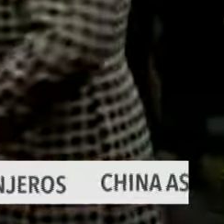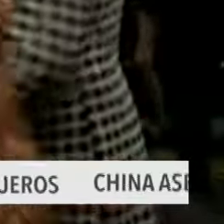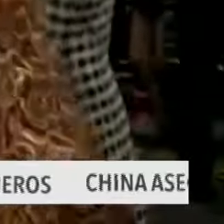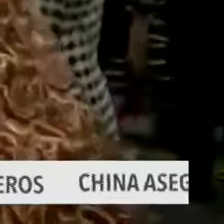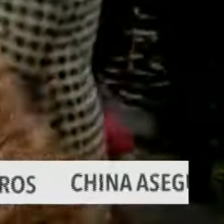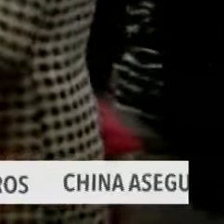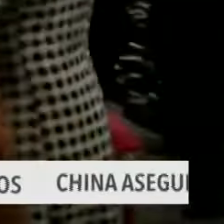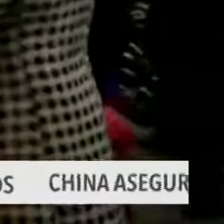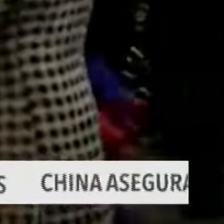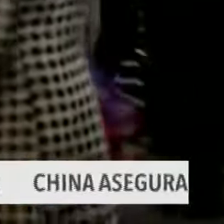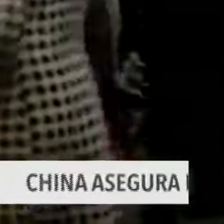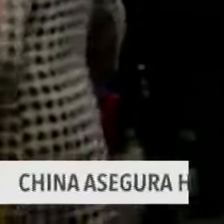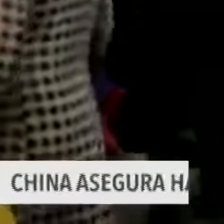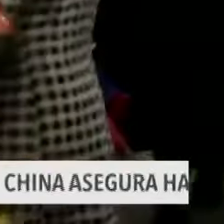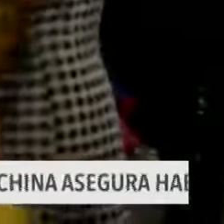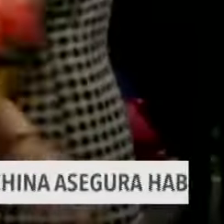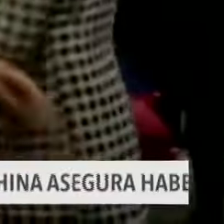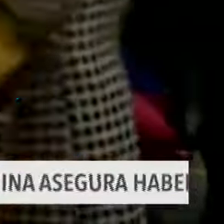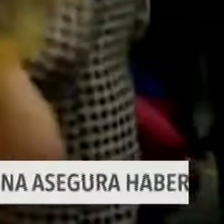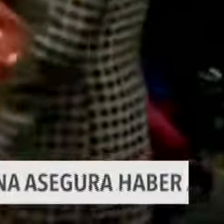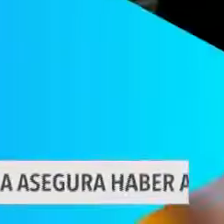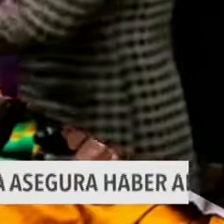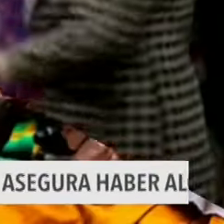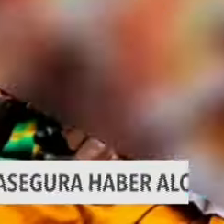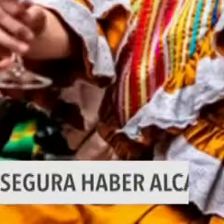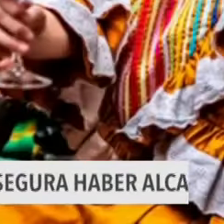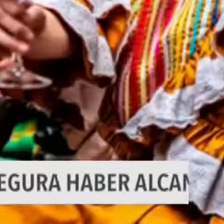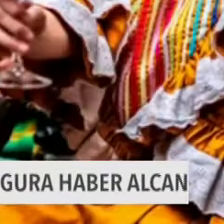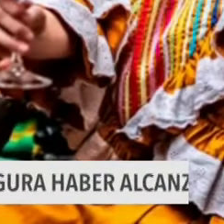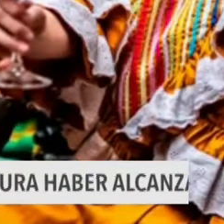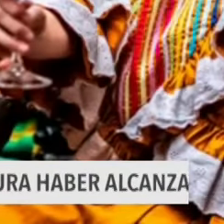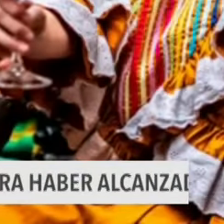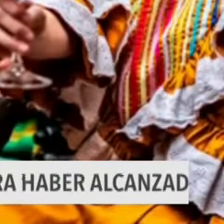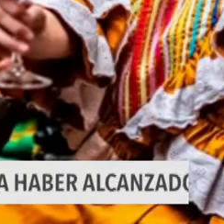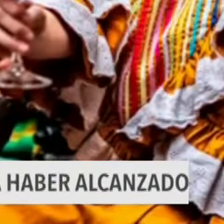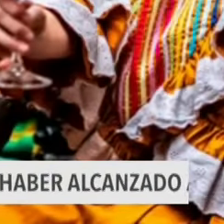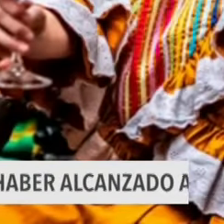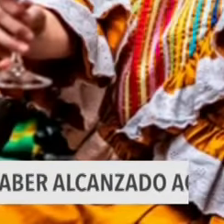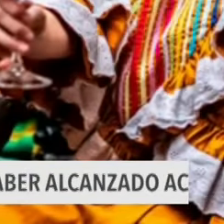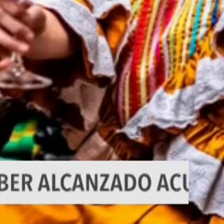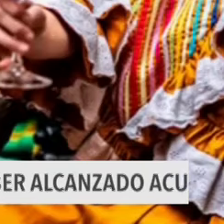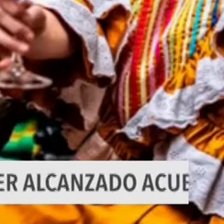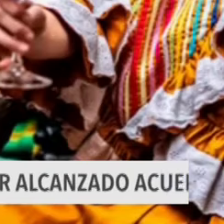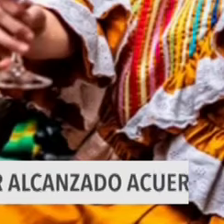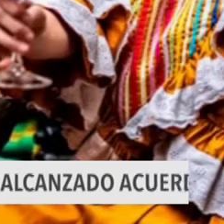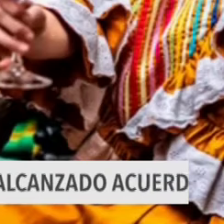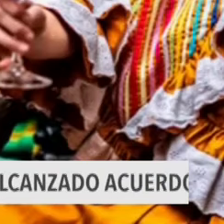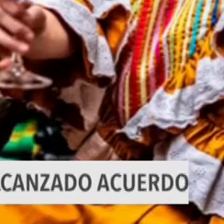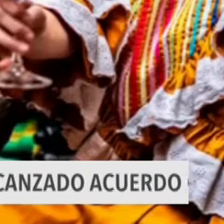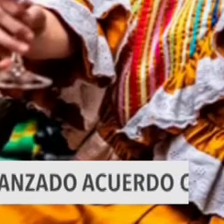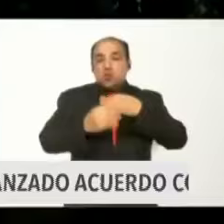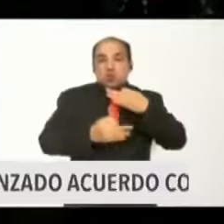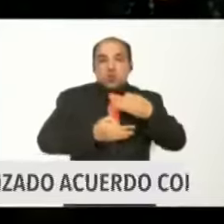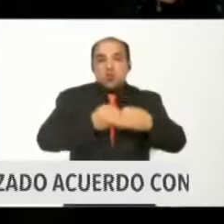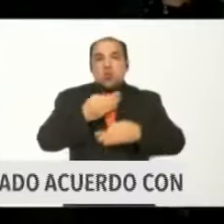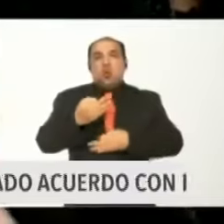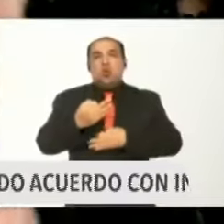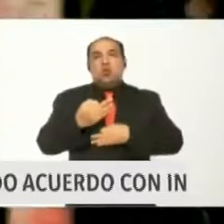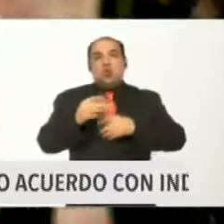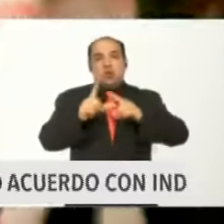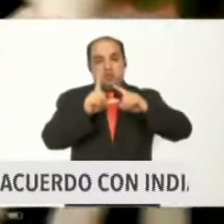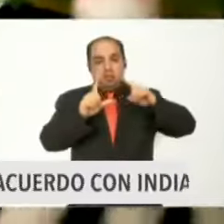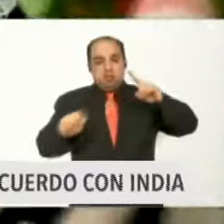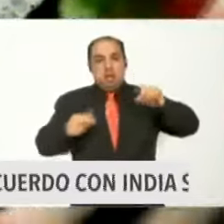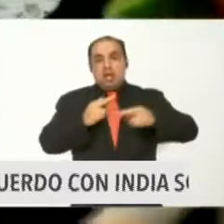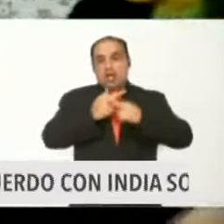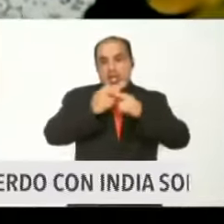de 7 millones de personas y dejarán una derrama económica de más de 2 mil millones de pesos, estimó el gobierno de la ciudad. Para esta edición